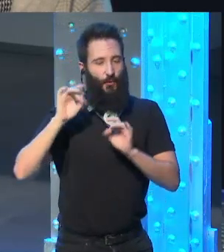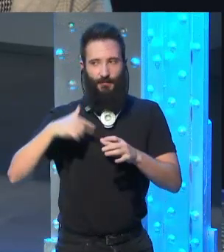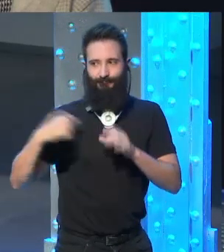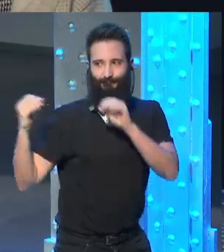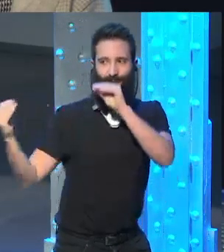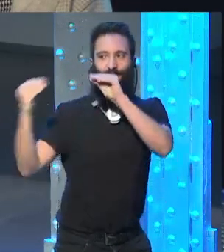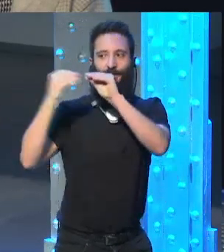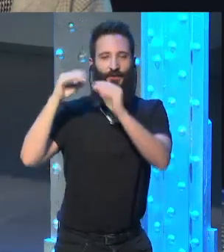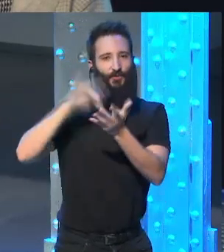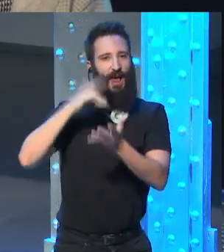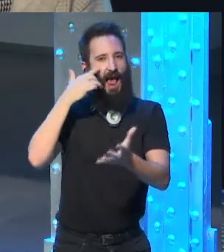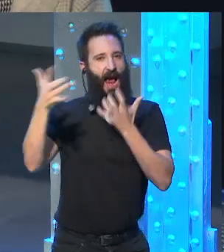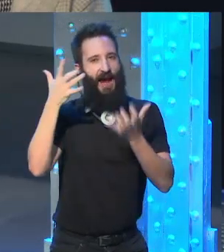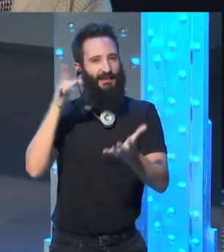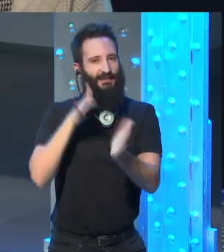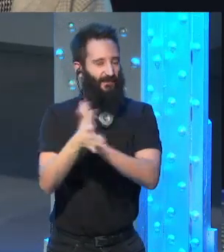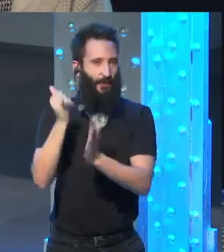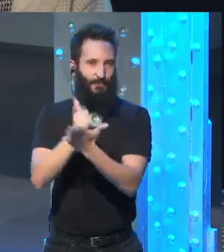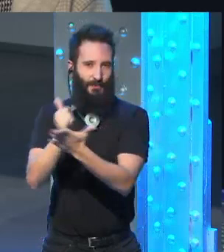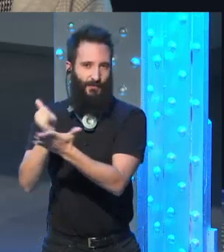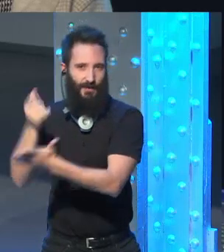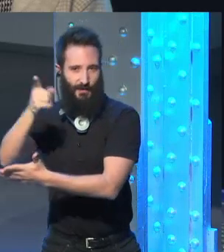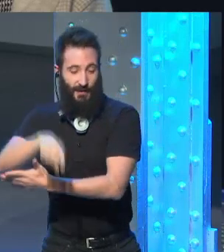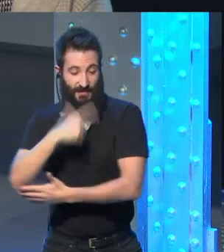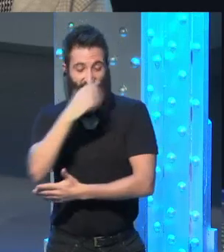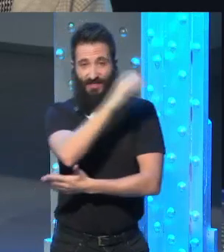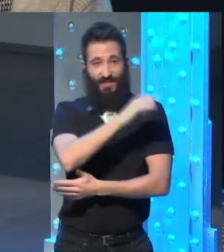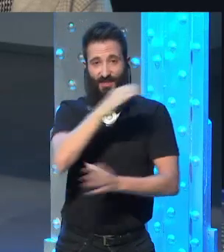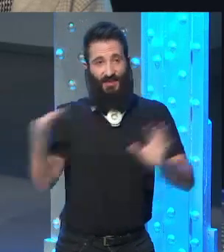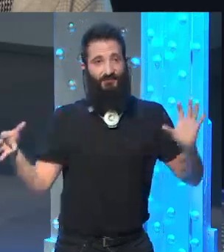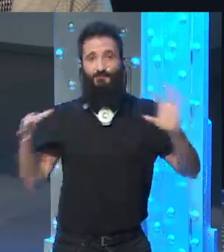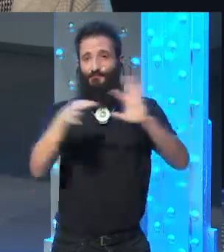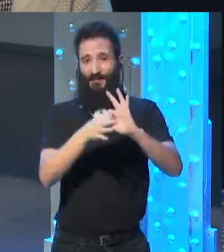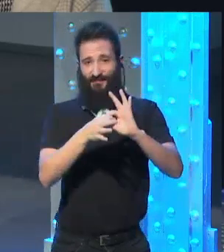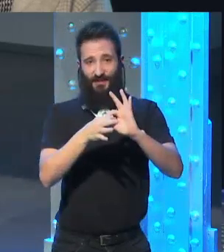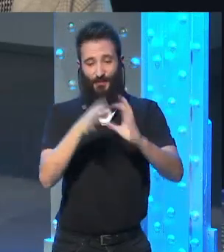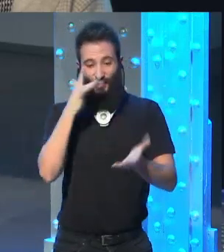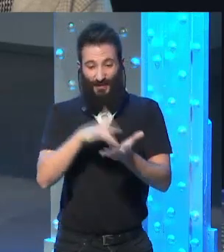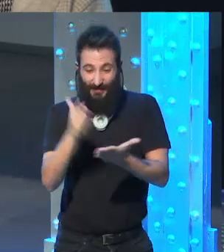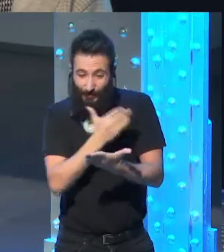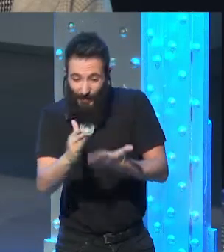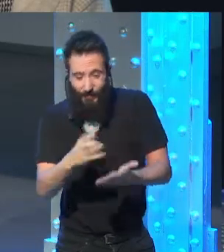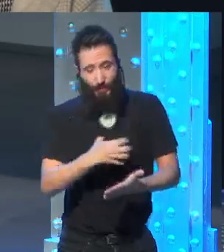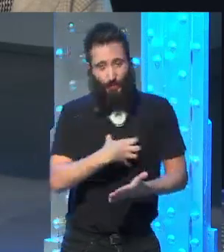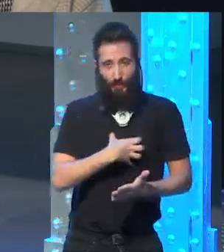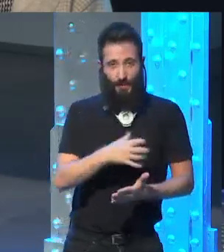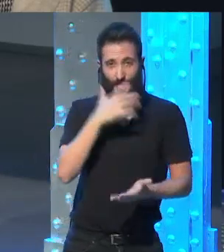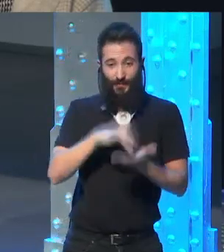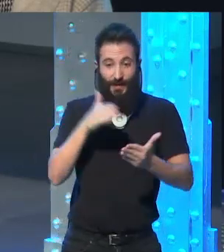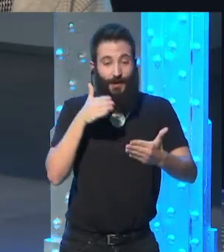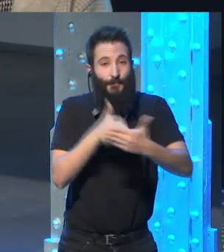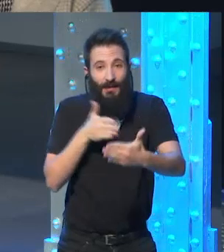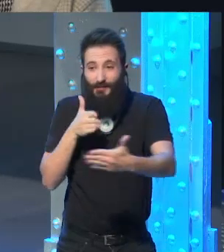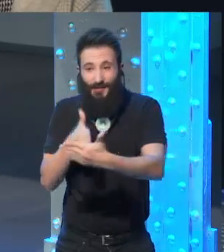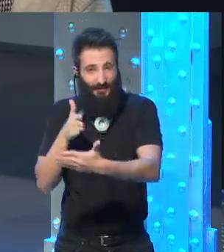arte también es experimental. No creo que la ciencia se puede separar del arte. Creo que los boundaries, las barreras